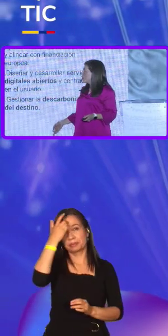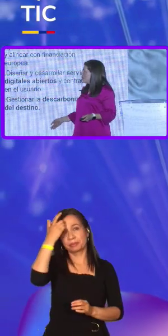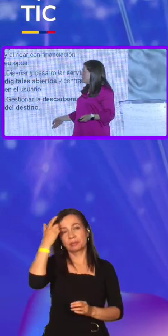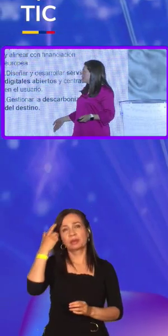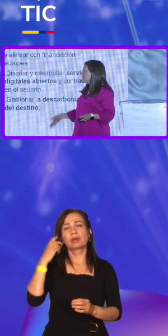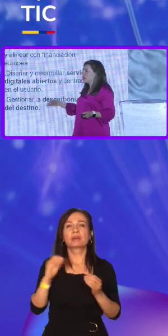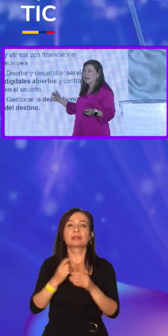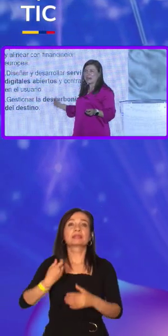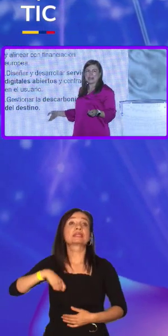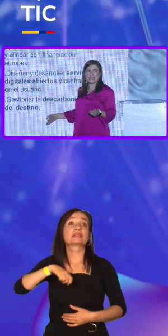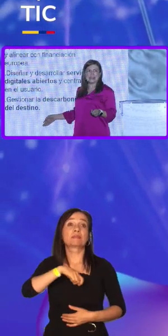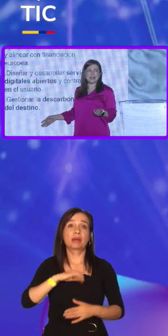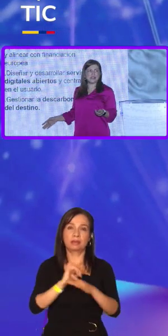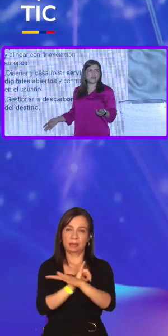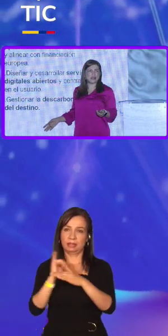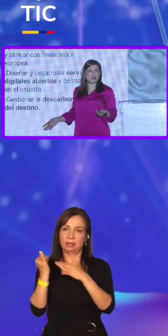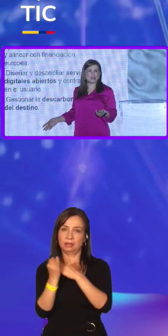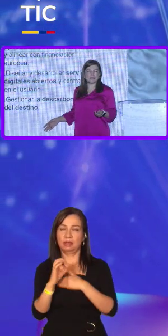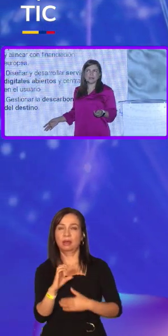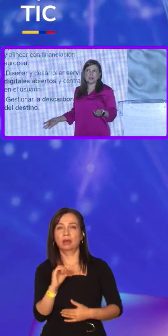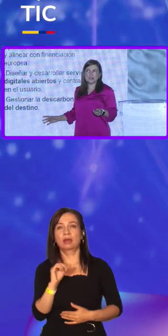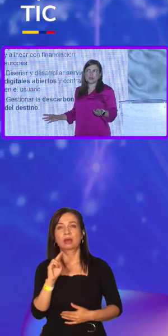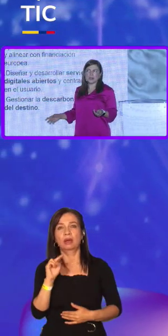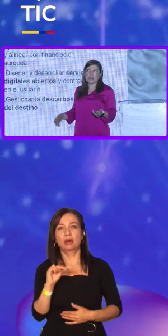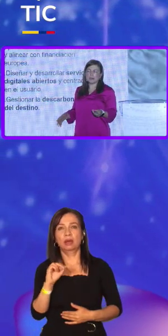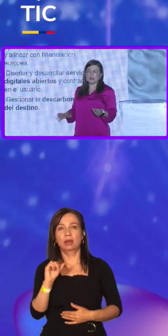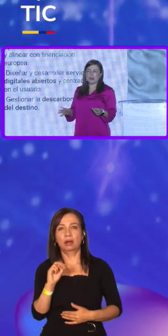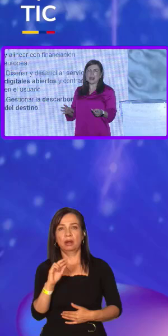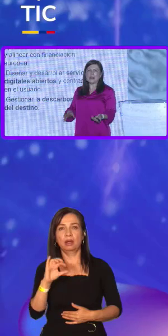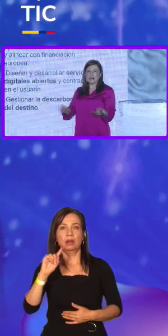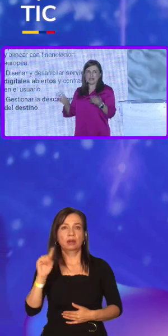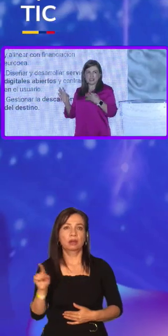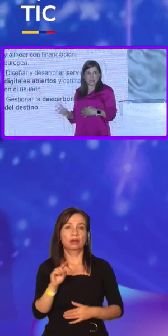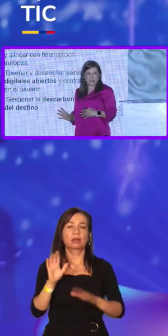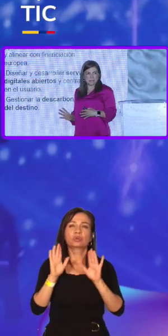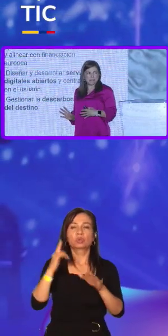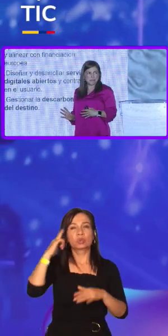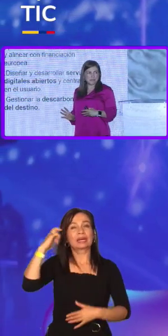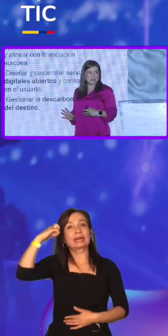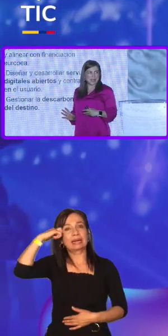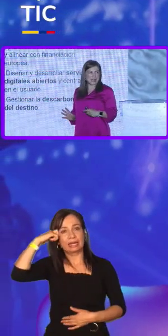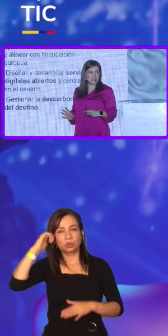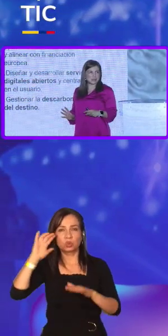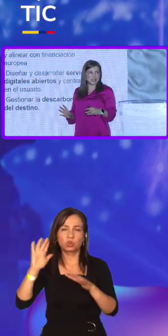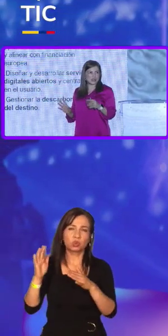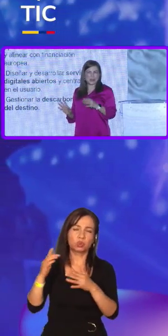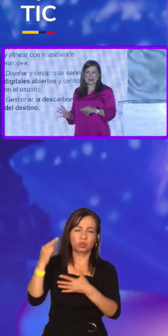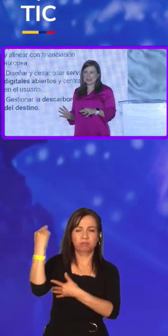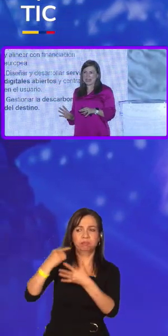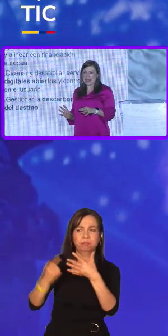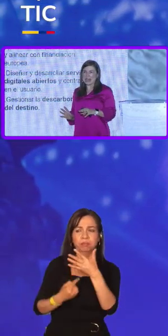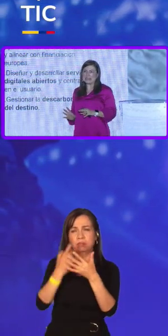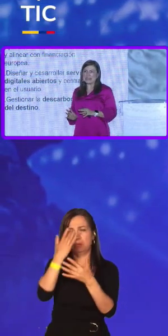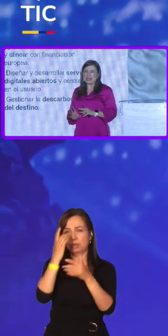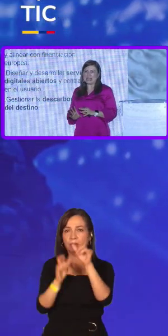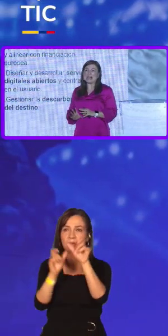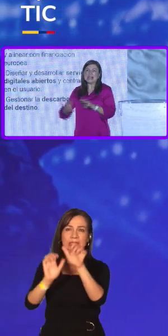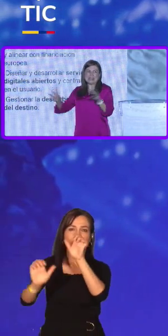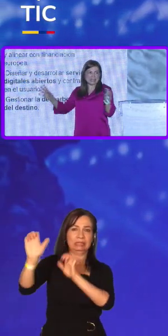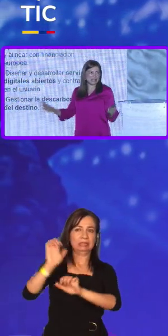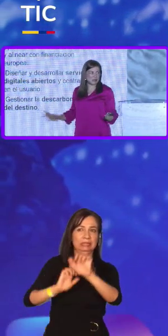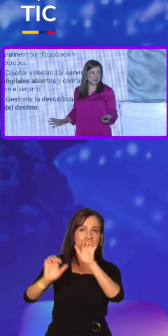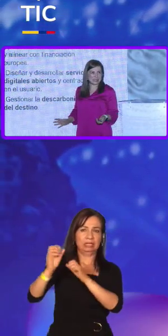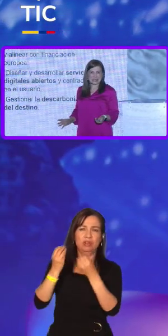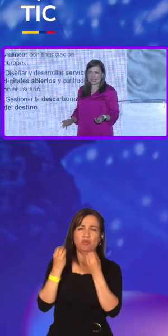Islas Canarias, les comento, tenían una gran cantidad de retos sobre, por un lado, el rechazo de las personas